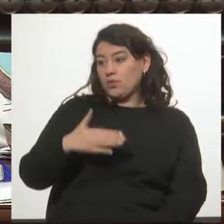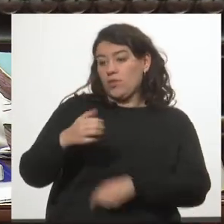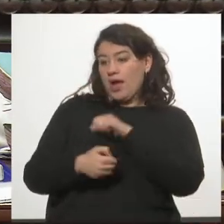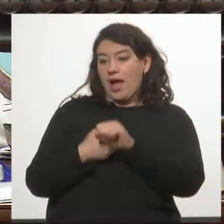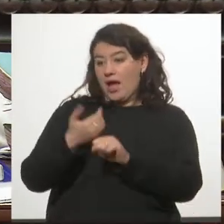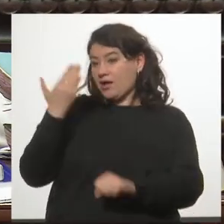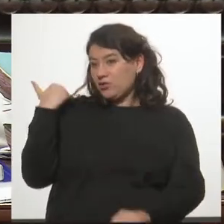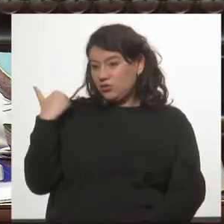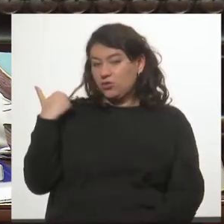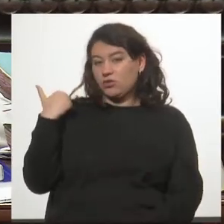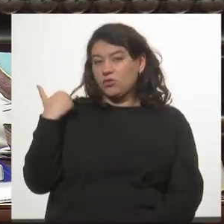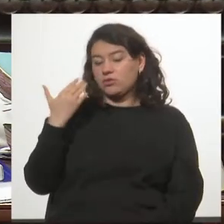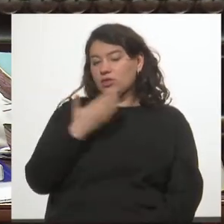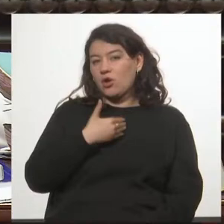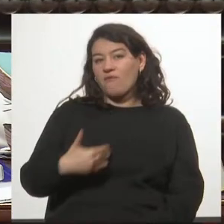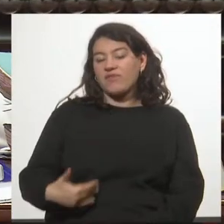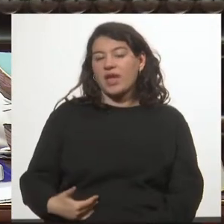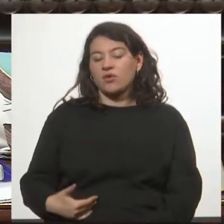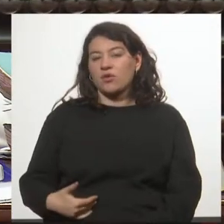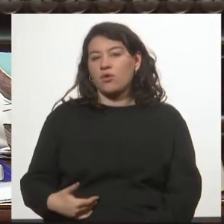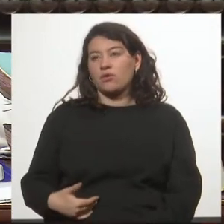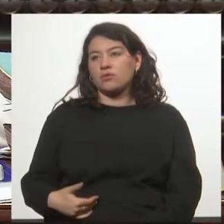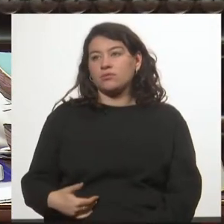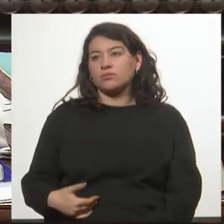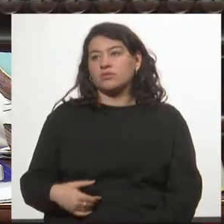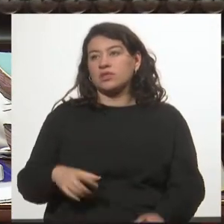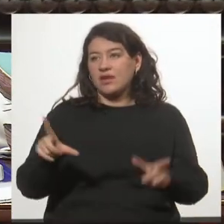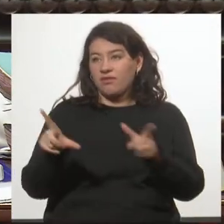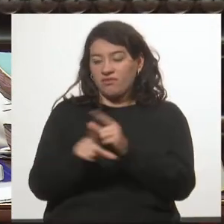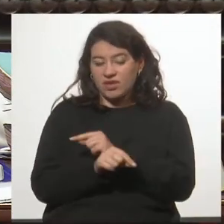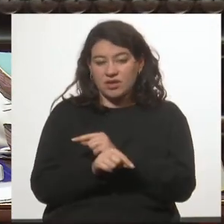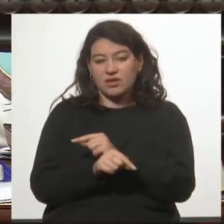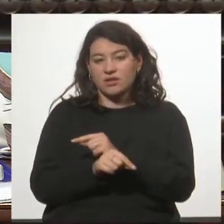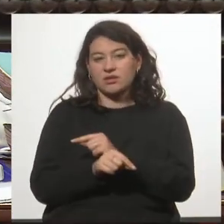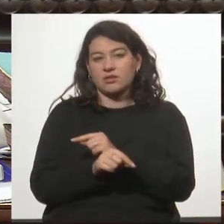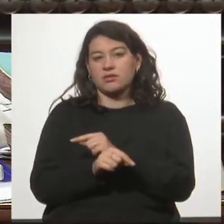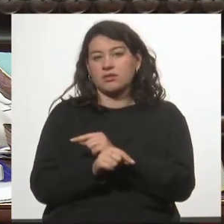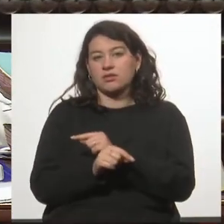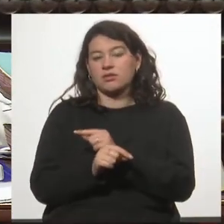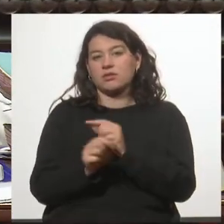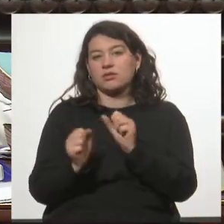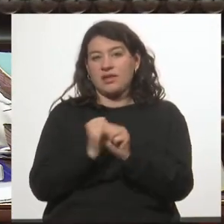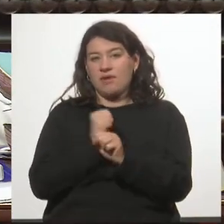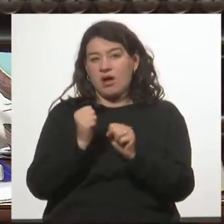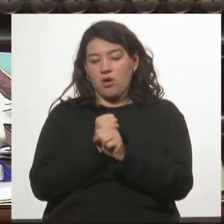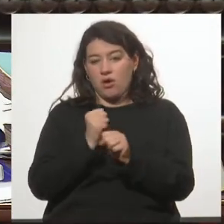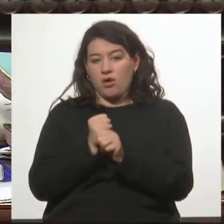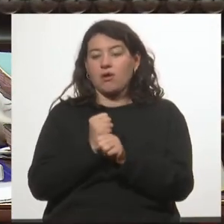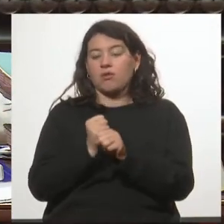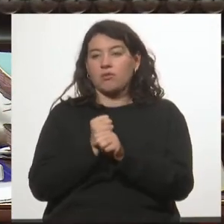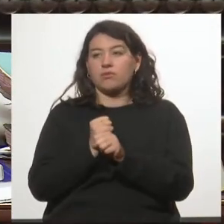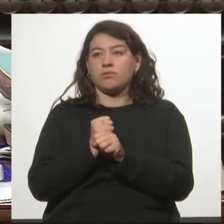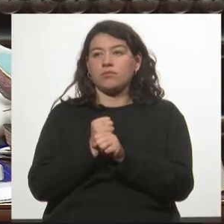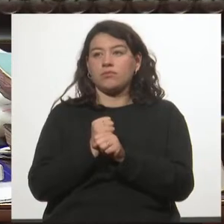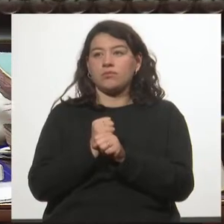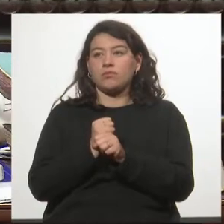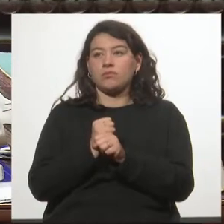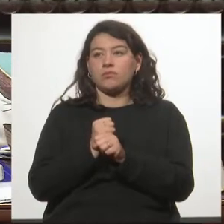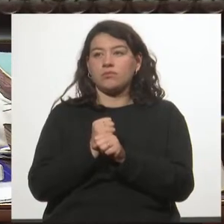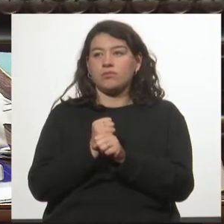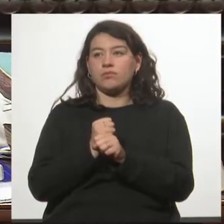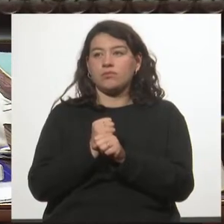gobierno que se sala la labor por lo menos de regular parlamentaria y los actos